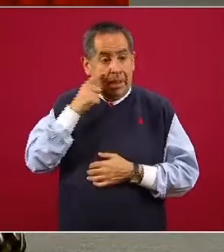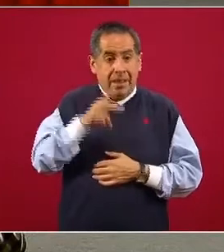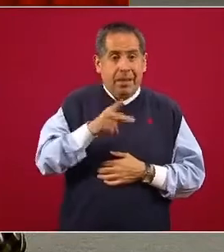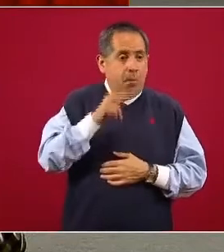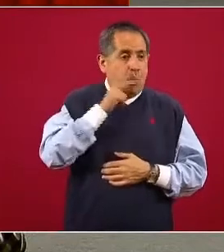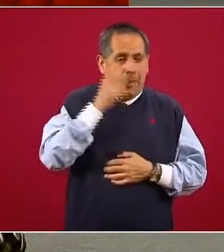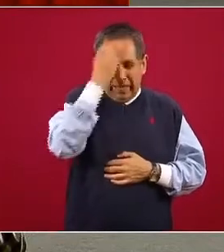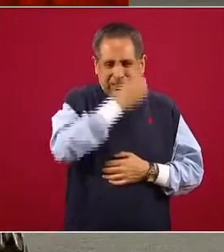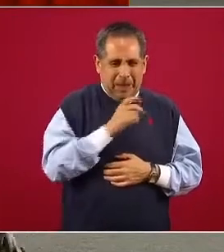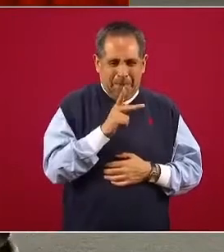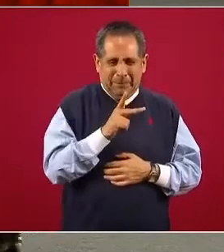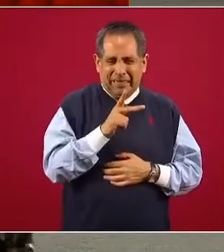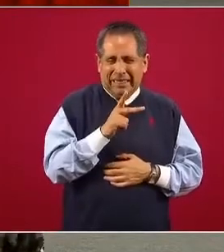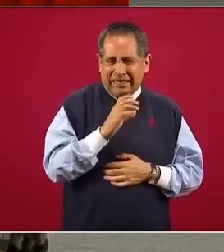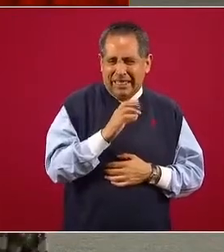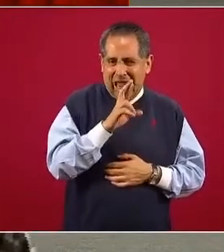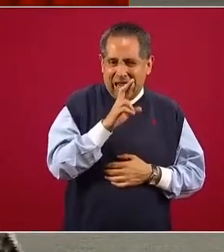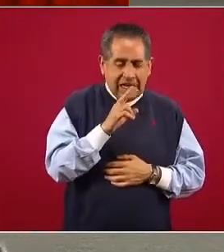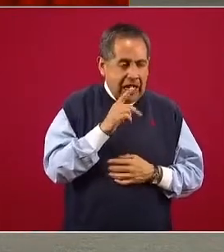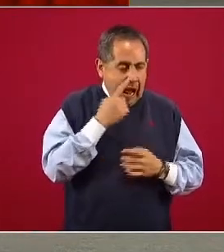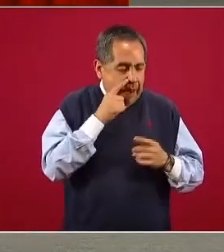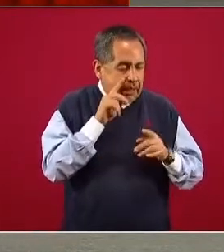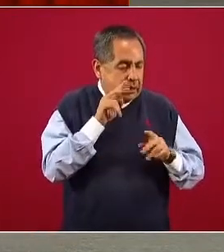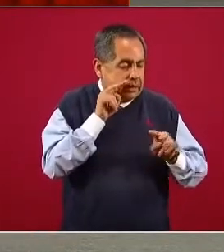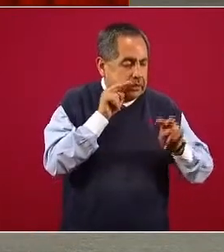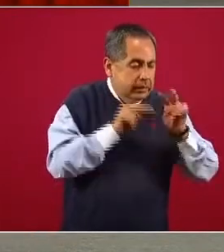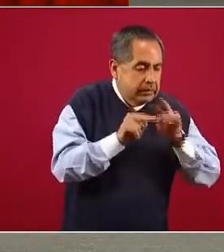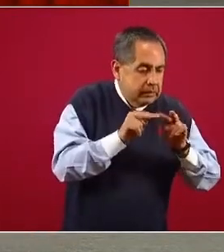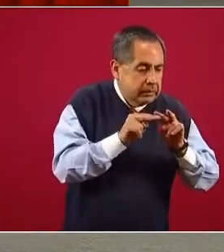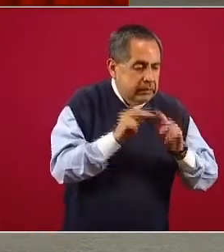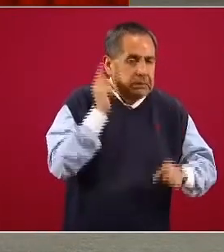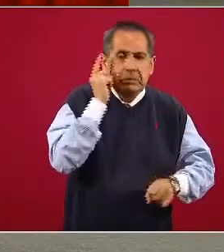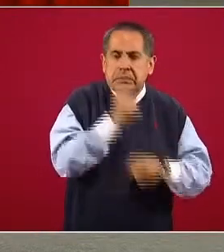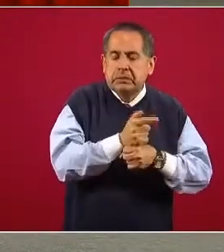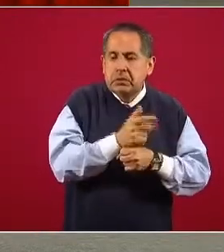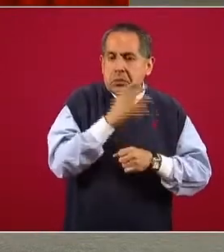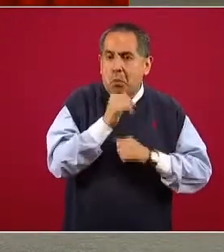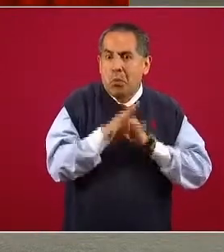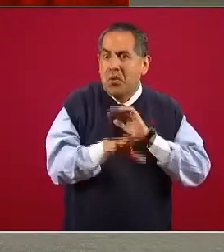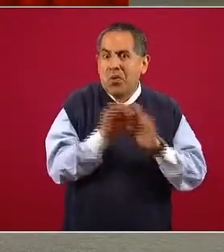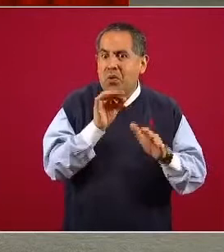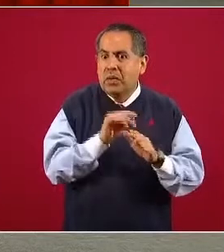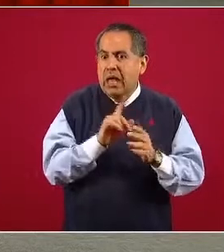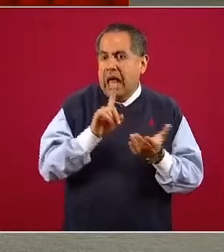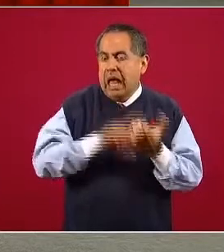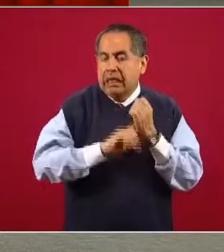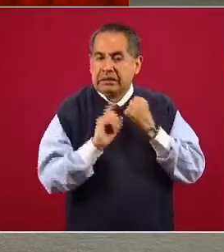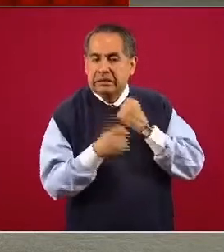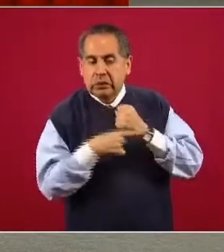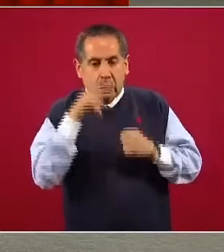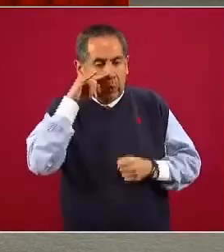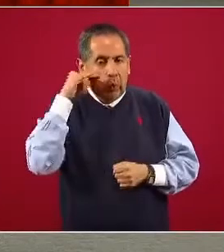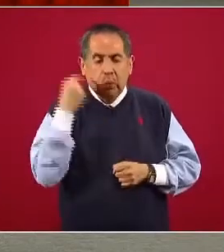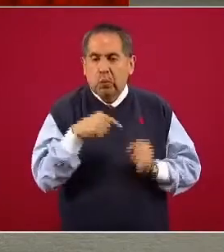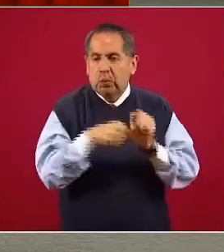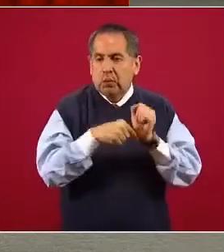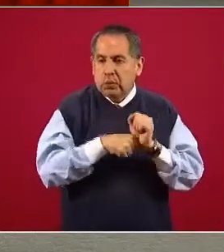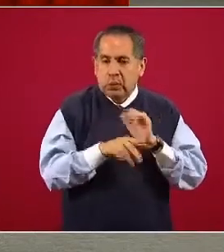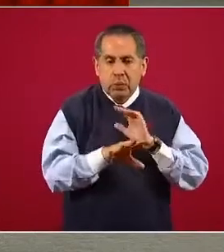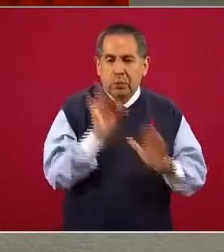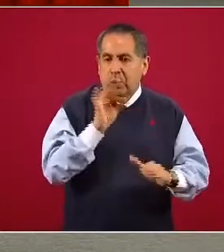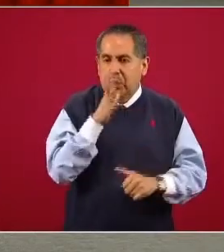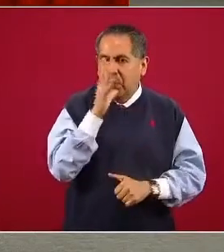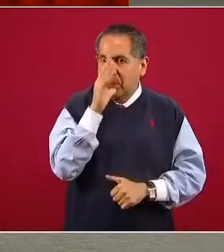PCR, porque no se puede detectar con suficiente calidad el gen, el